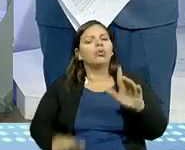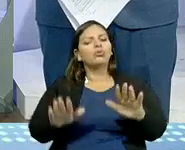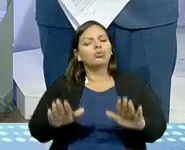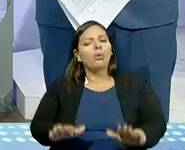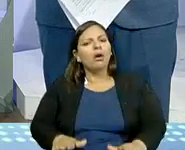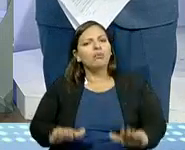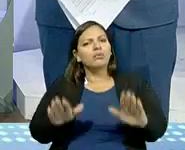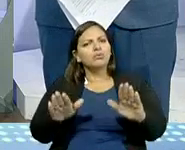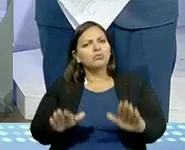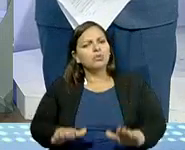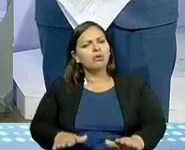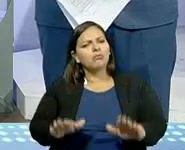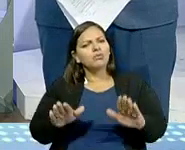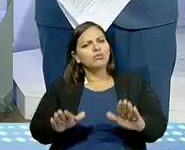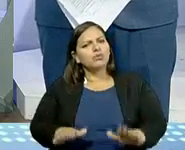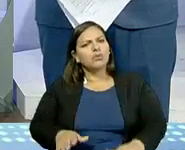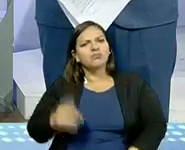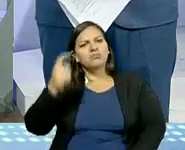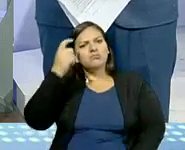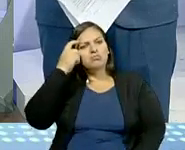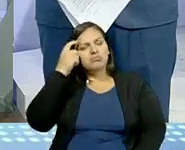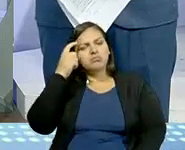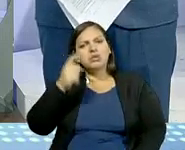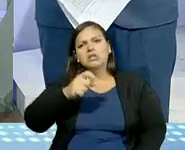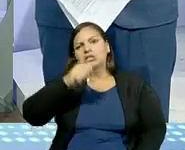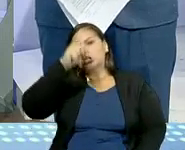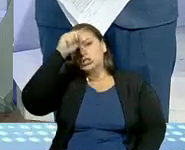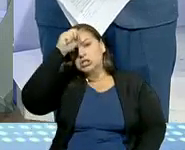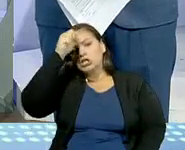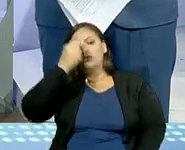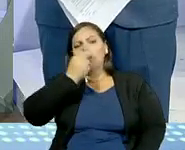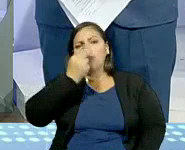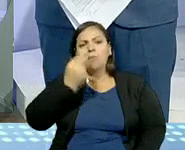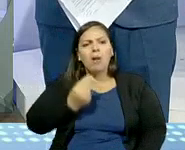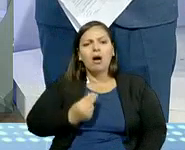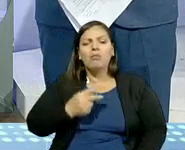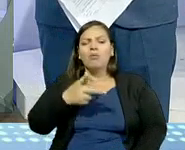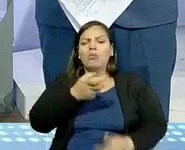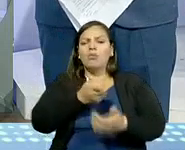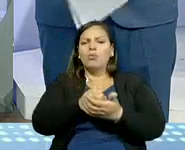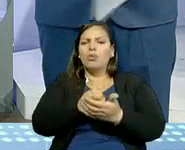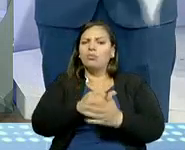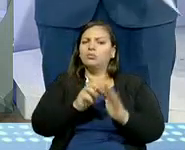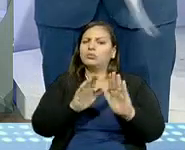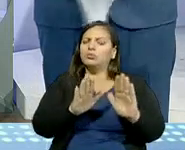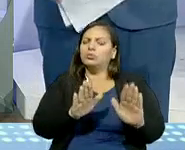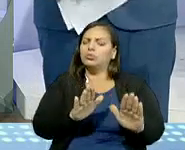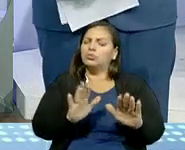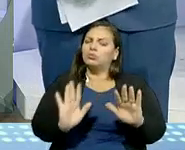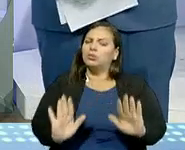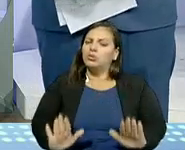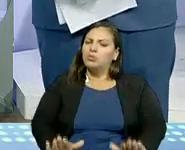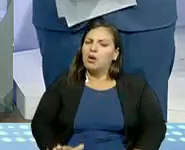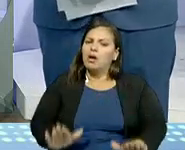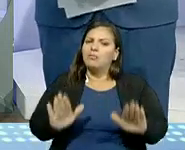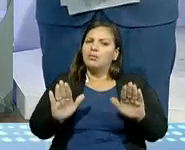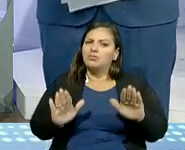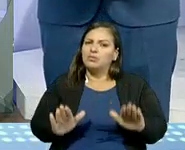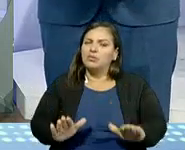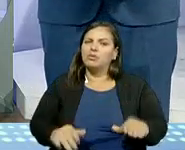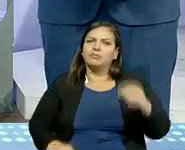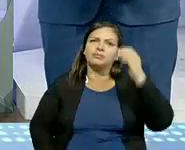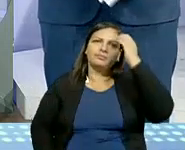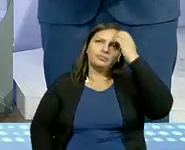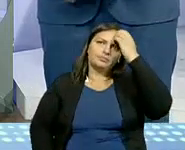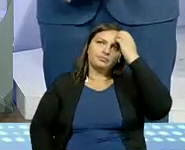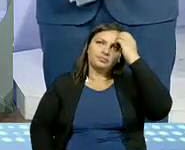chancho, vaya despacio, no pasa nada, para que coma y disfruta de la cena, y así me invita. Pero, por supuesto, están invitados todos. Dice